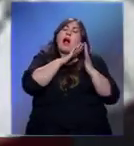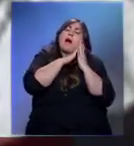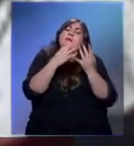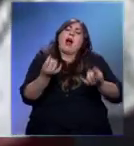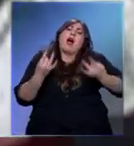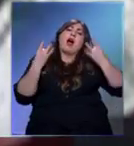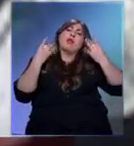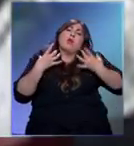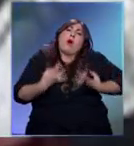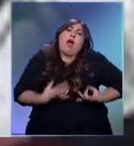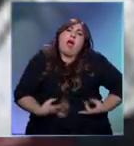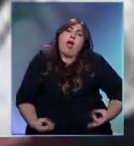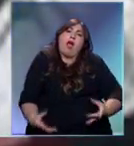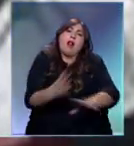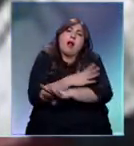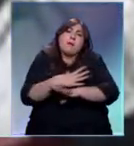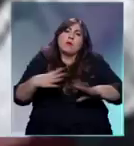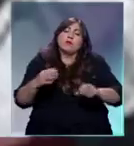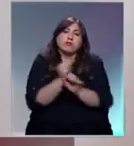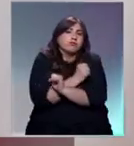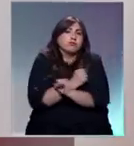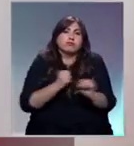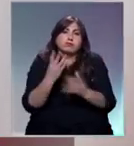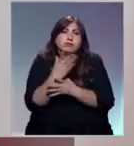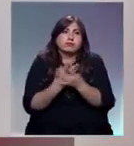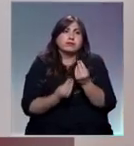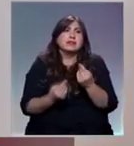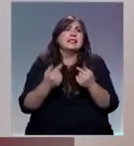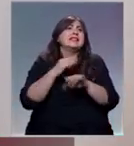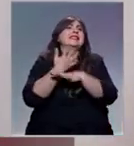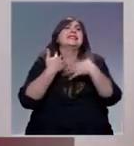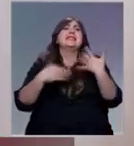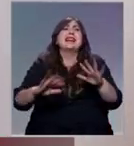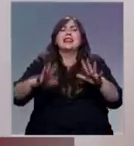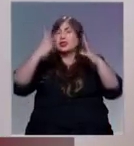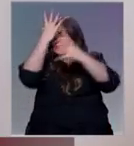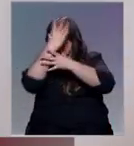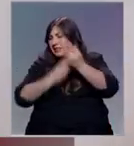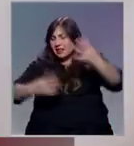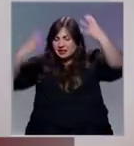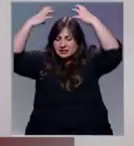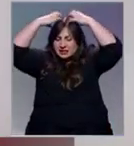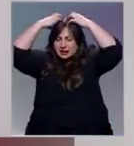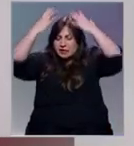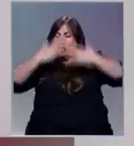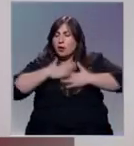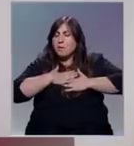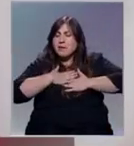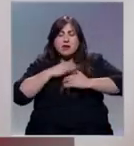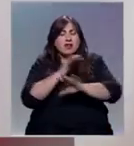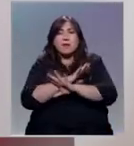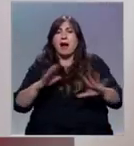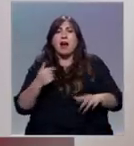describe como infinitos e interminables. Ya estoy harta, mi cerebro ya no da más, tengo